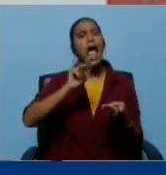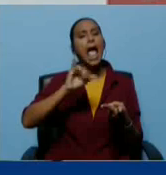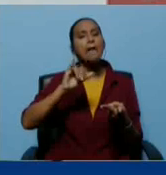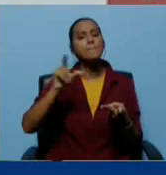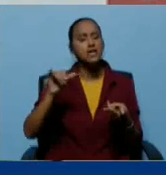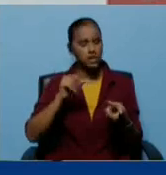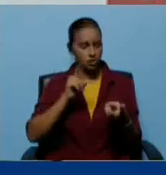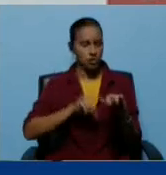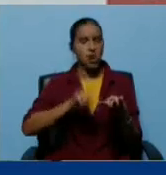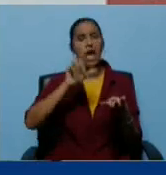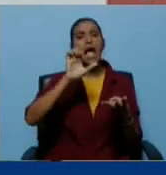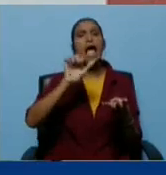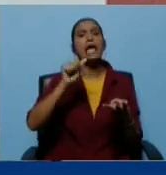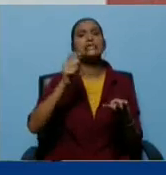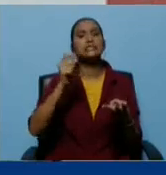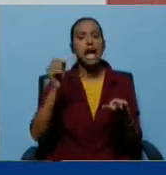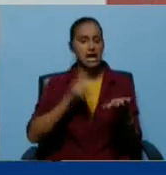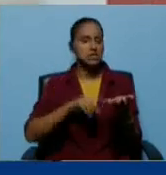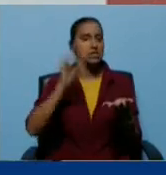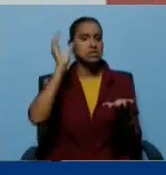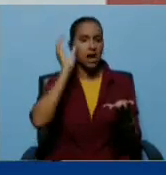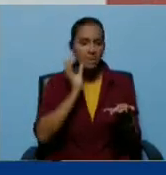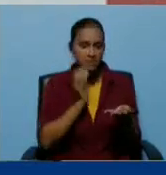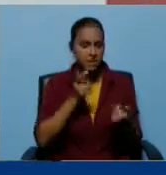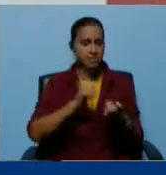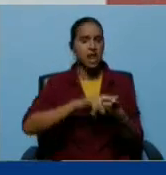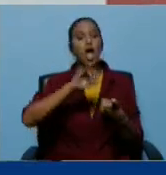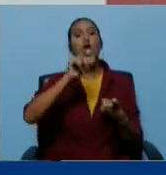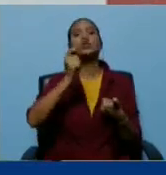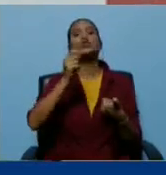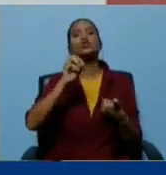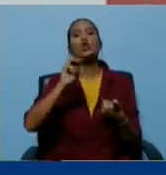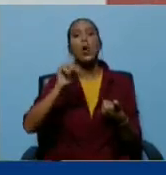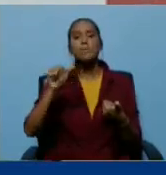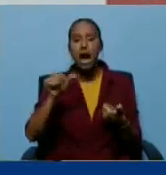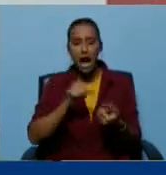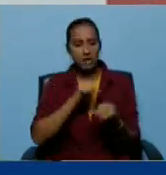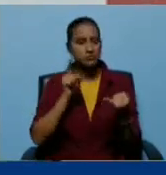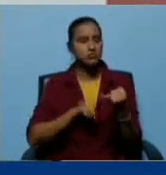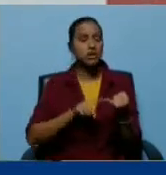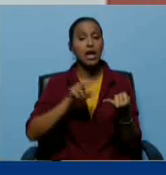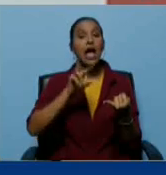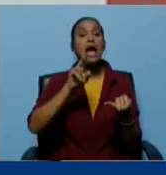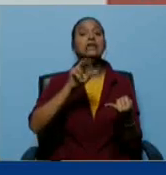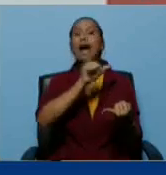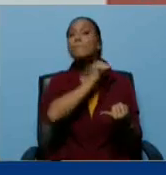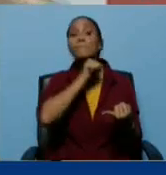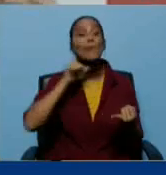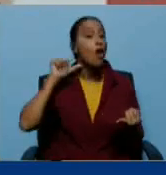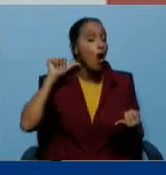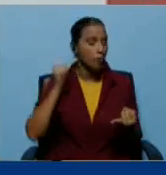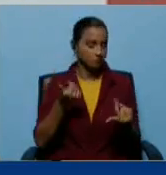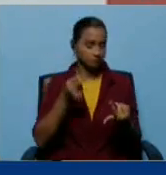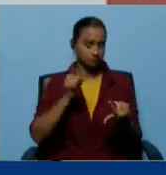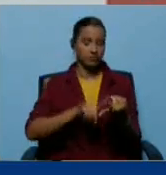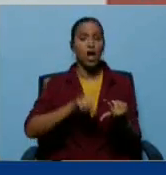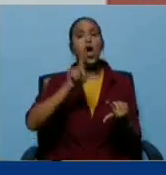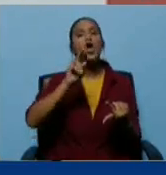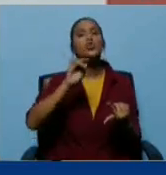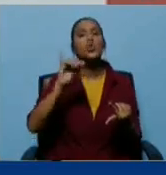Stalin González, Capriles, Tomás Guanipa. Ya no existe Ramos Alú, Luis Aquiles